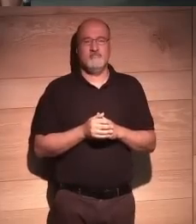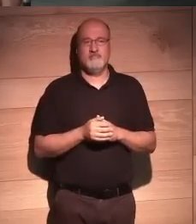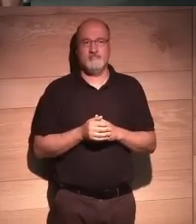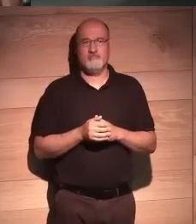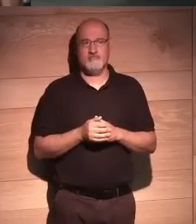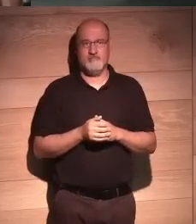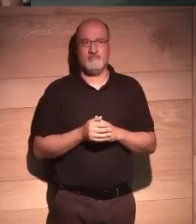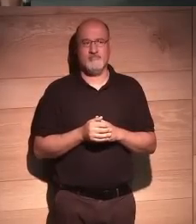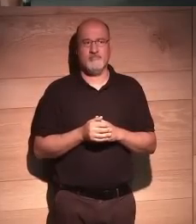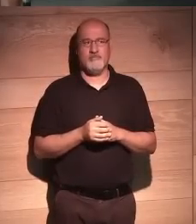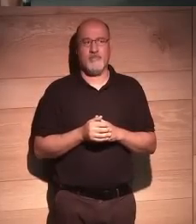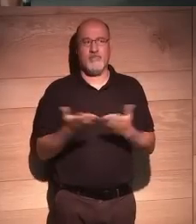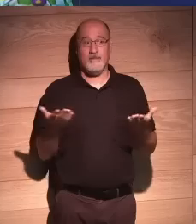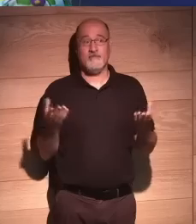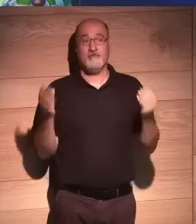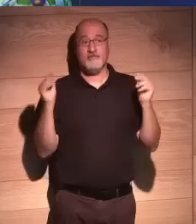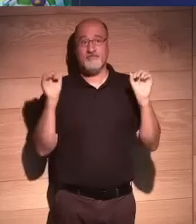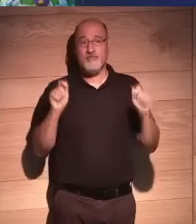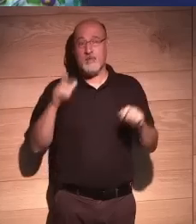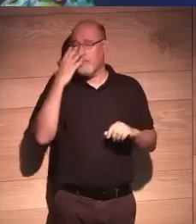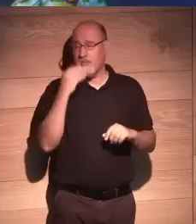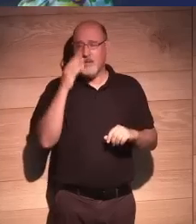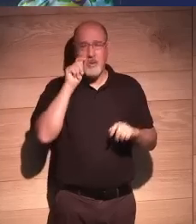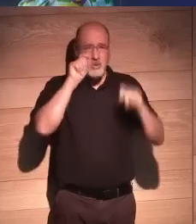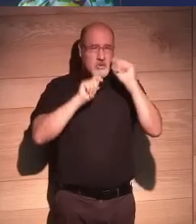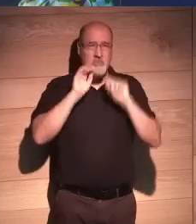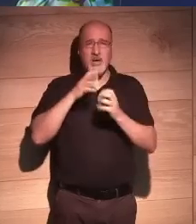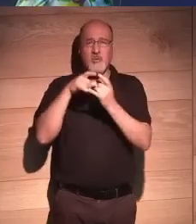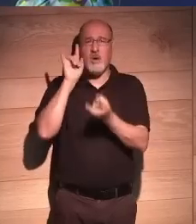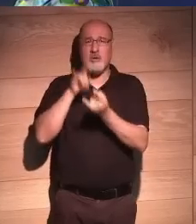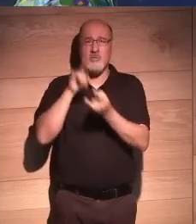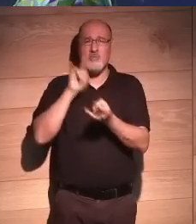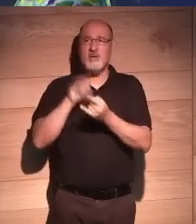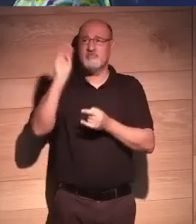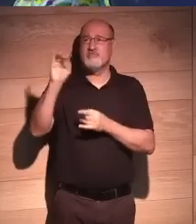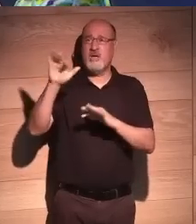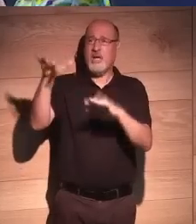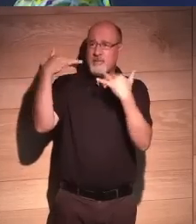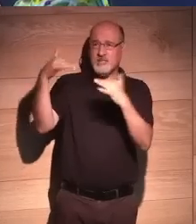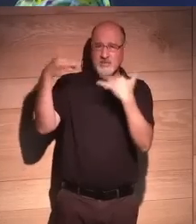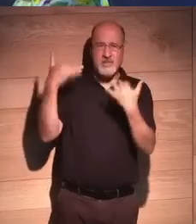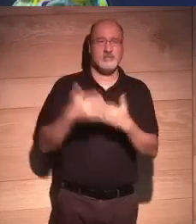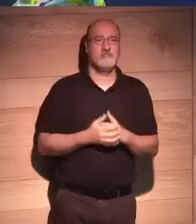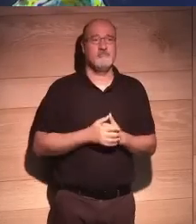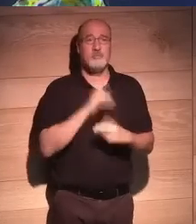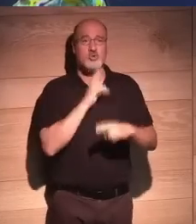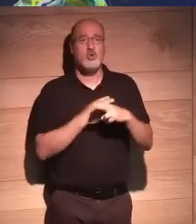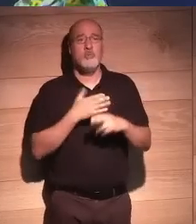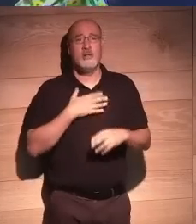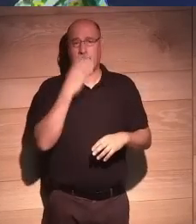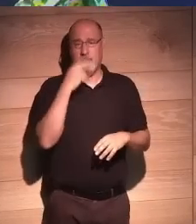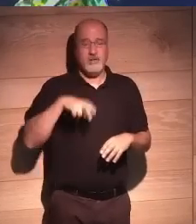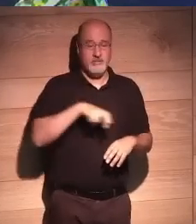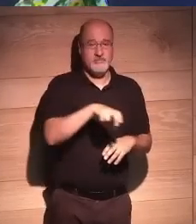¿no? El perro que le hacía mucho de llorar. Era el perrito aquel que... ¿Cómo era? No me acuerdo cómo se llama el perro, pero tenía un nombre. El perro